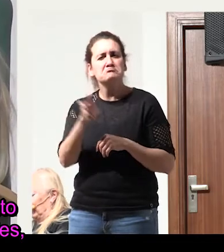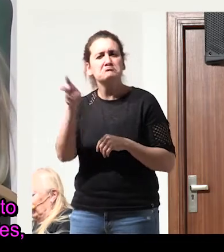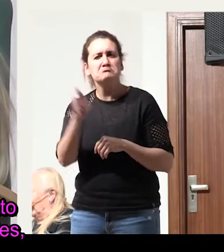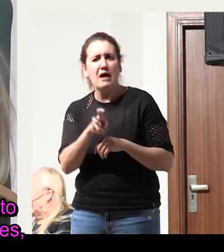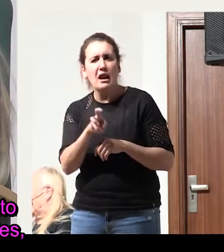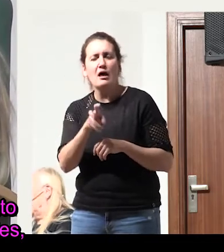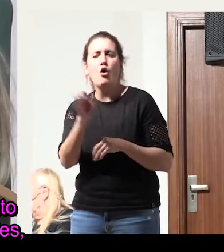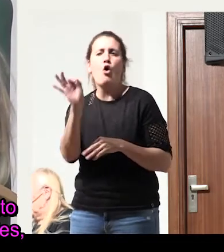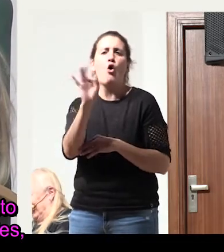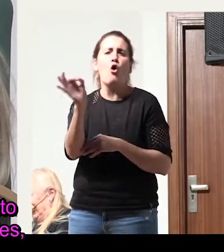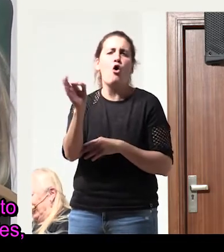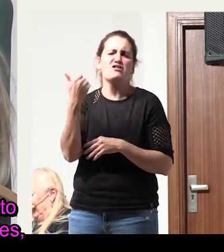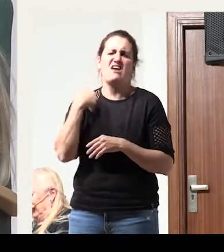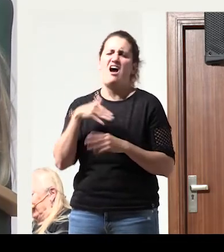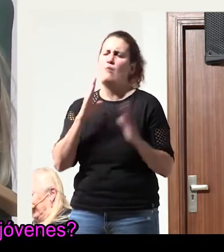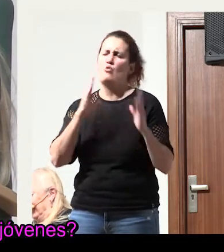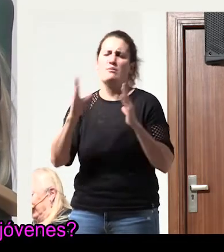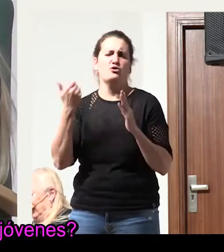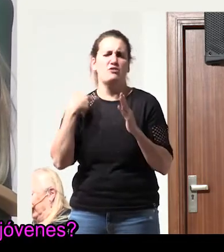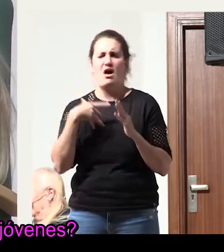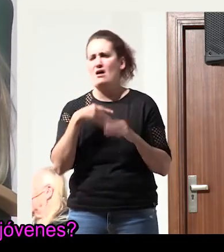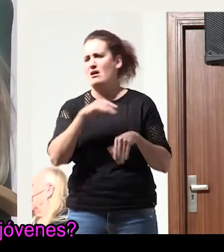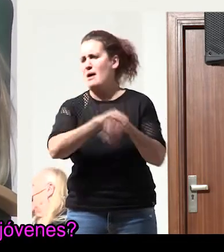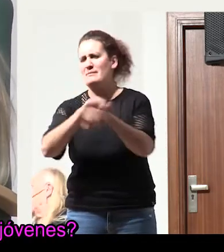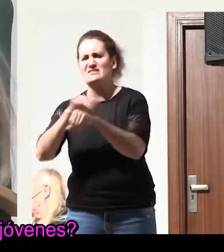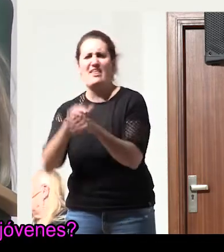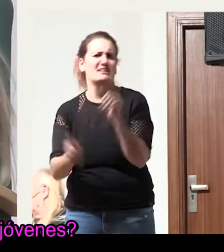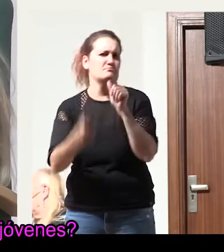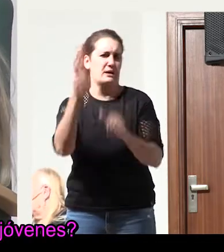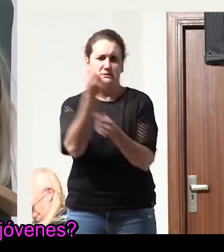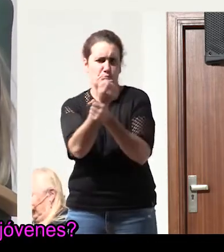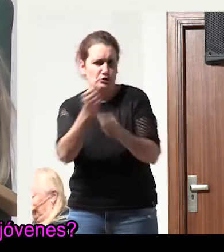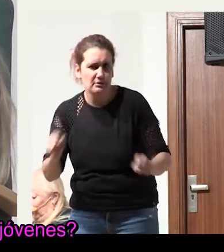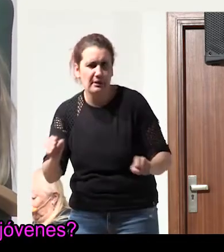que no se crean amistades, ni de la misma edad,